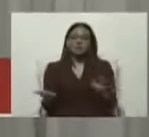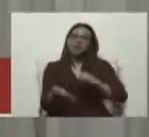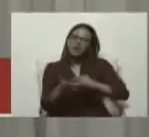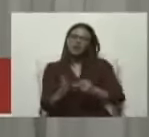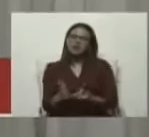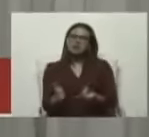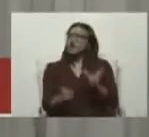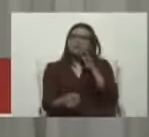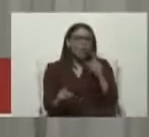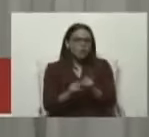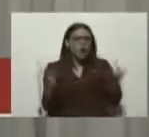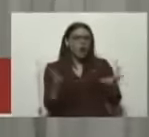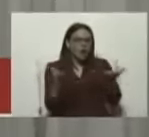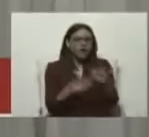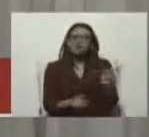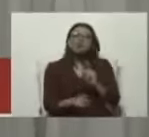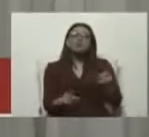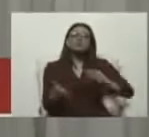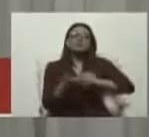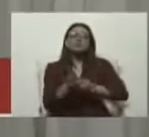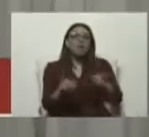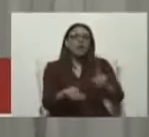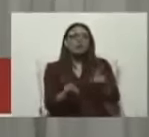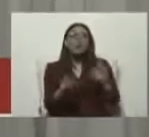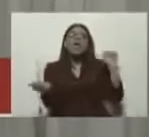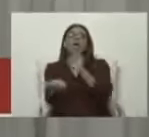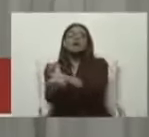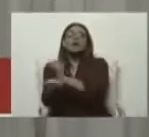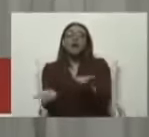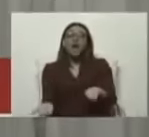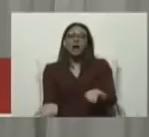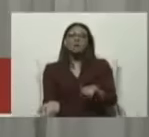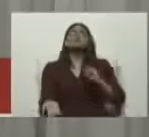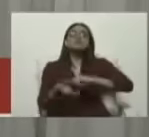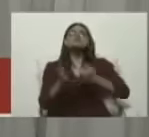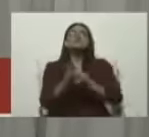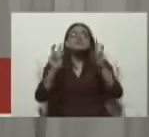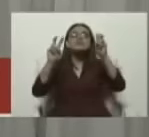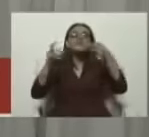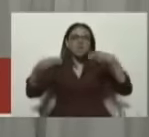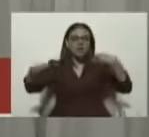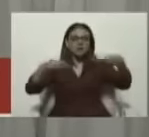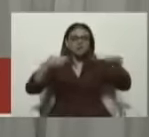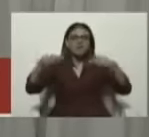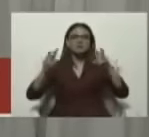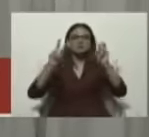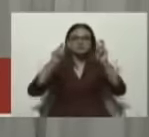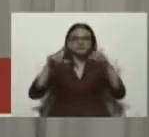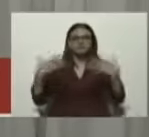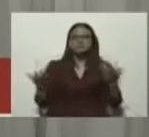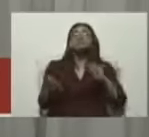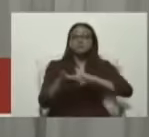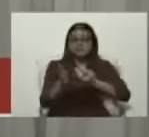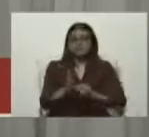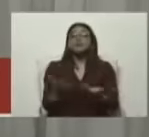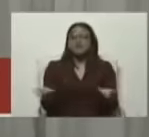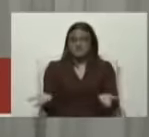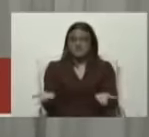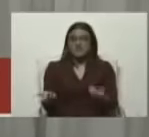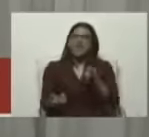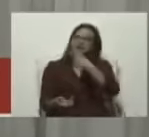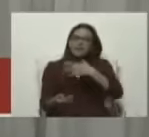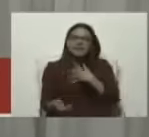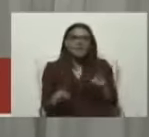que se convierta en mano de obra esclava. Eso es lo que llaman flexibilización. Y poder despedir a